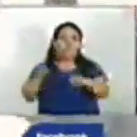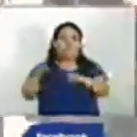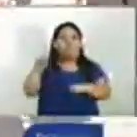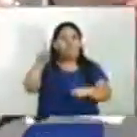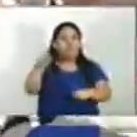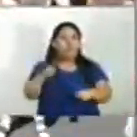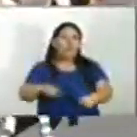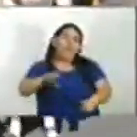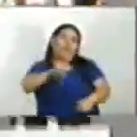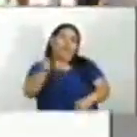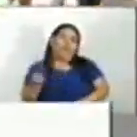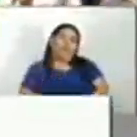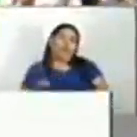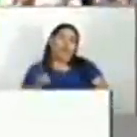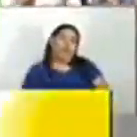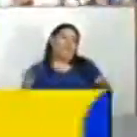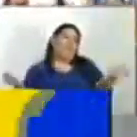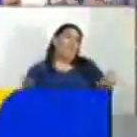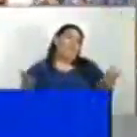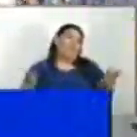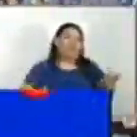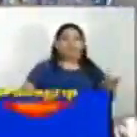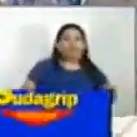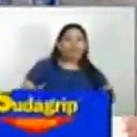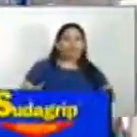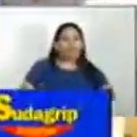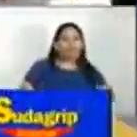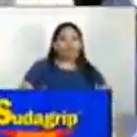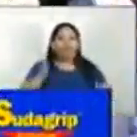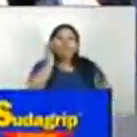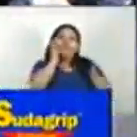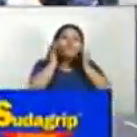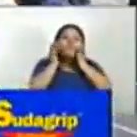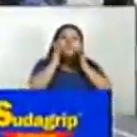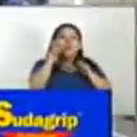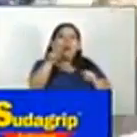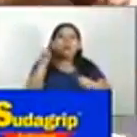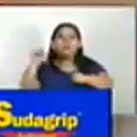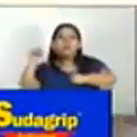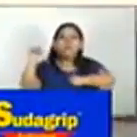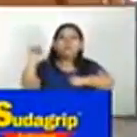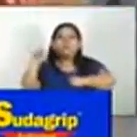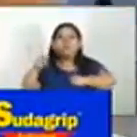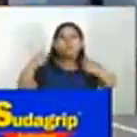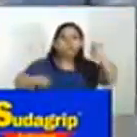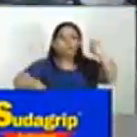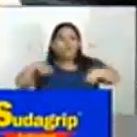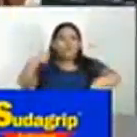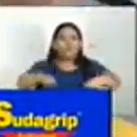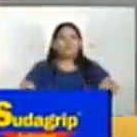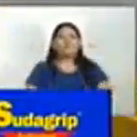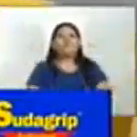Un grupo de estudiantes se vistieron del famoso cipitío, quienes danzaron al ritmo de los instrumentos.